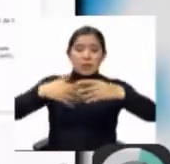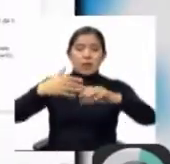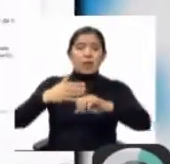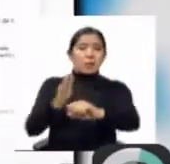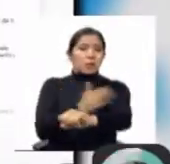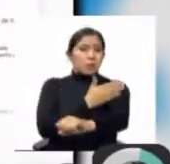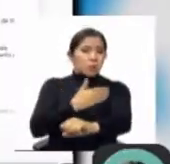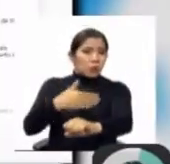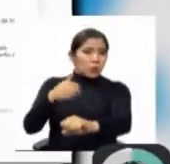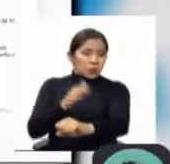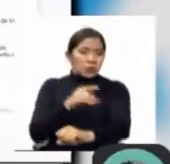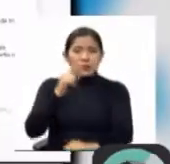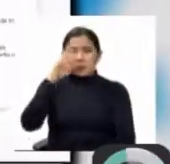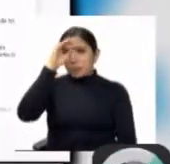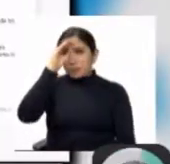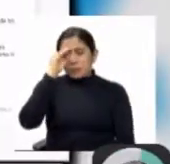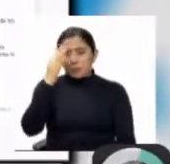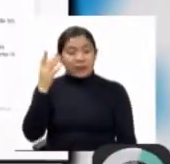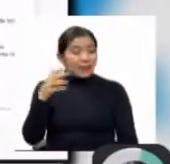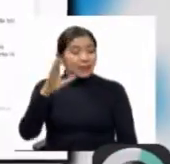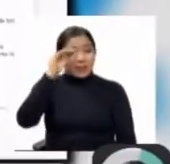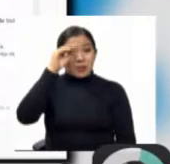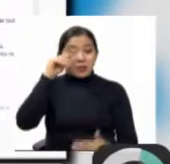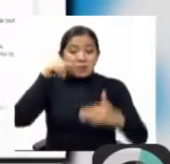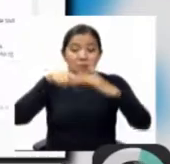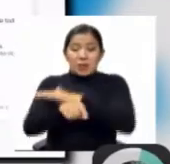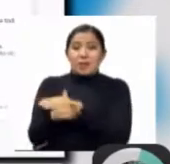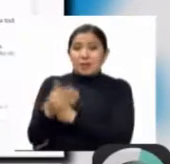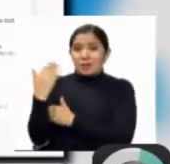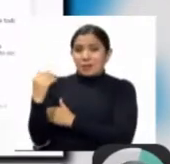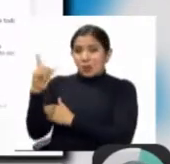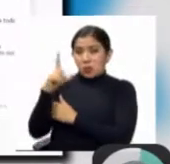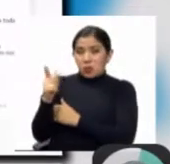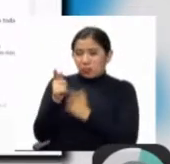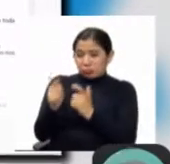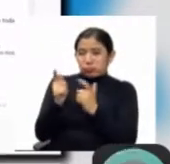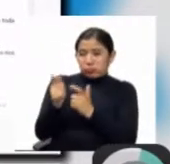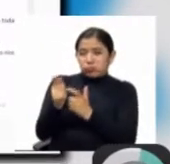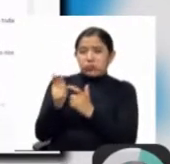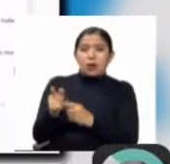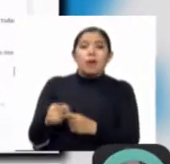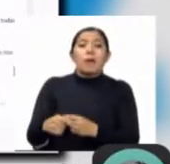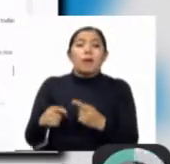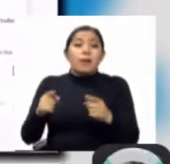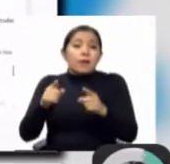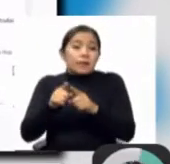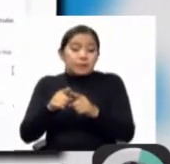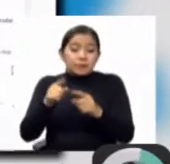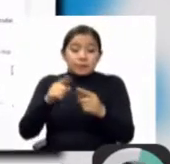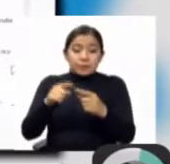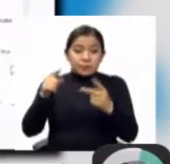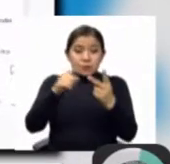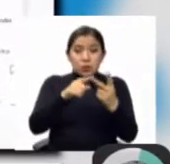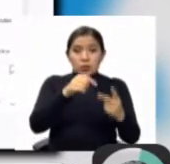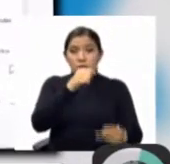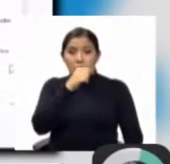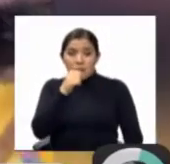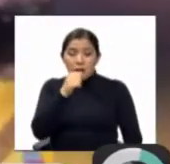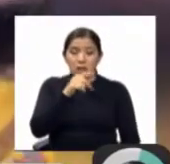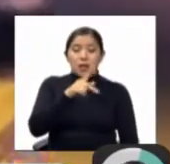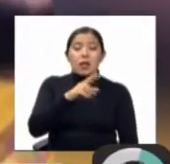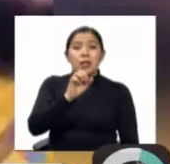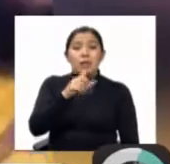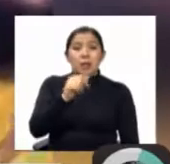reggaetonero boricua, y fue brutalmente asesinado el pasado lunes en una balacera. Por su parte, Kevin Fred, el primer artista de trap latino declarado